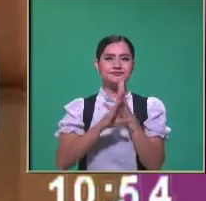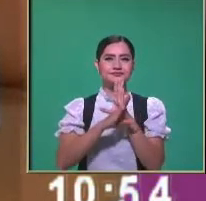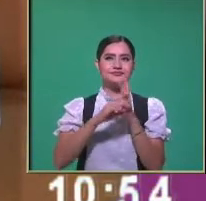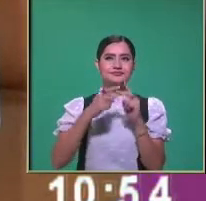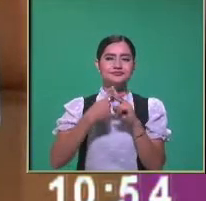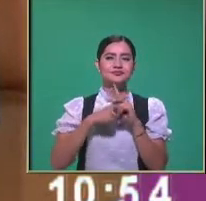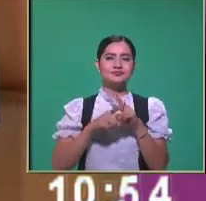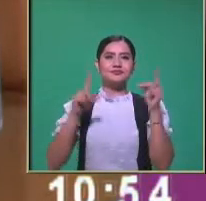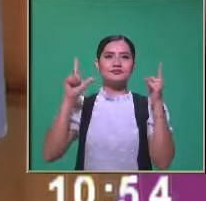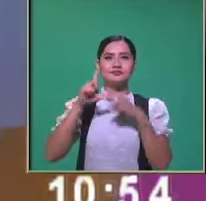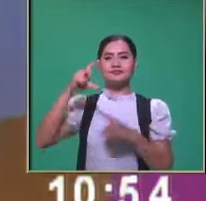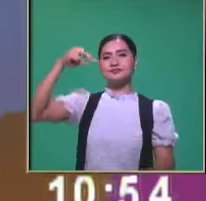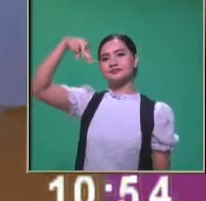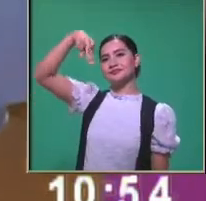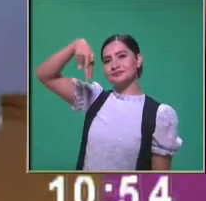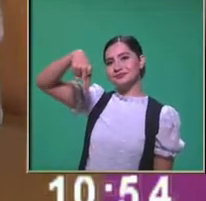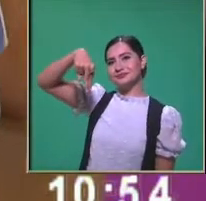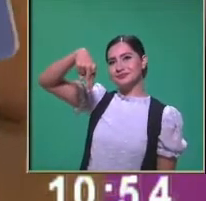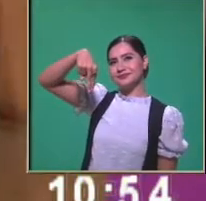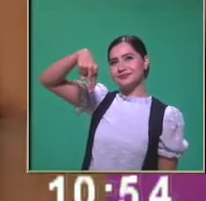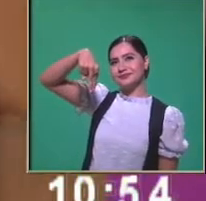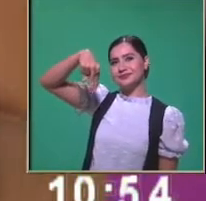la letra N.